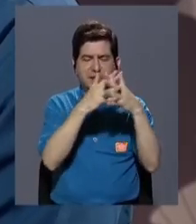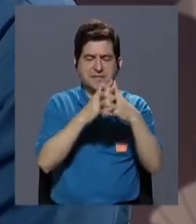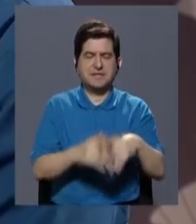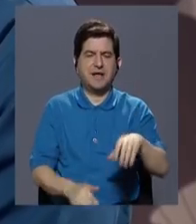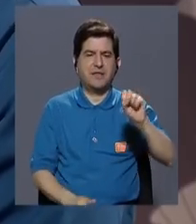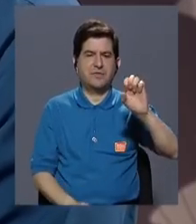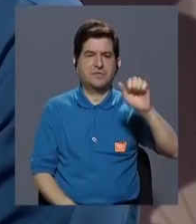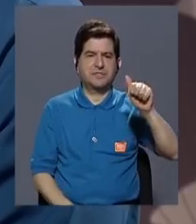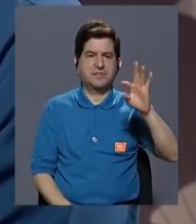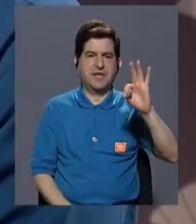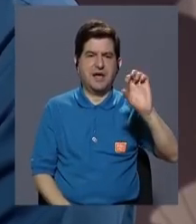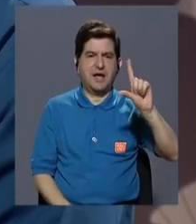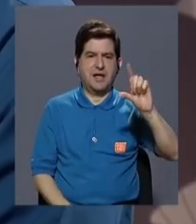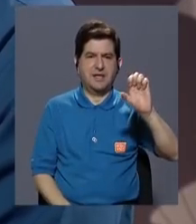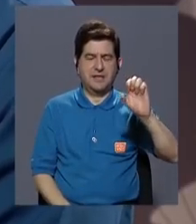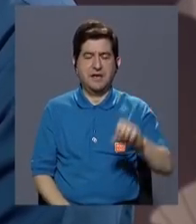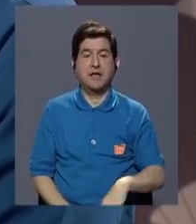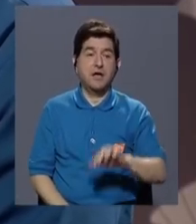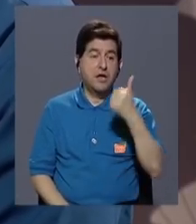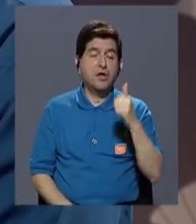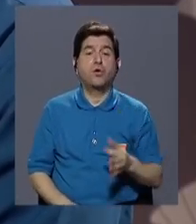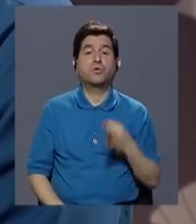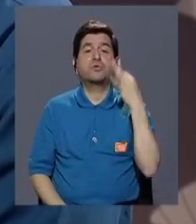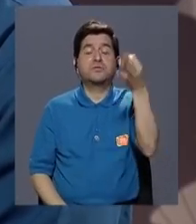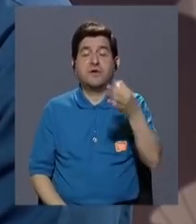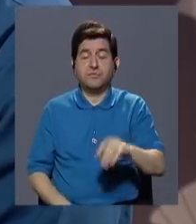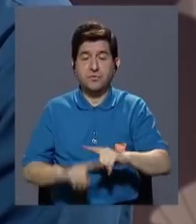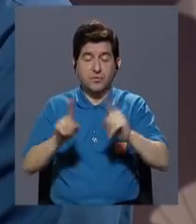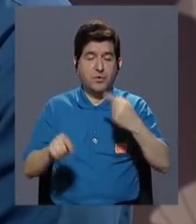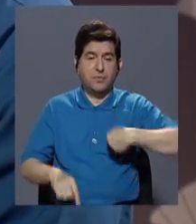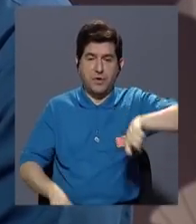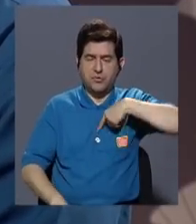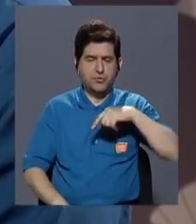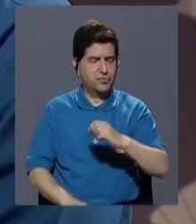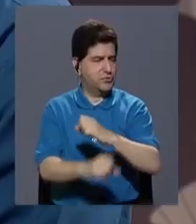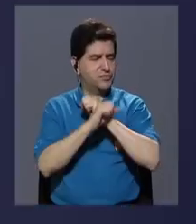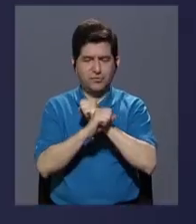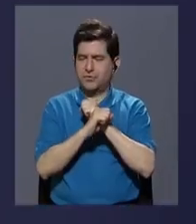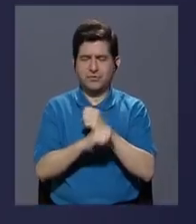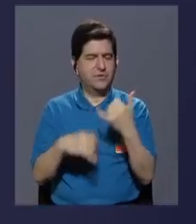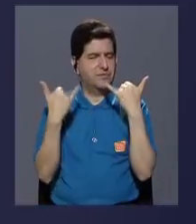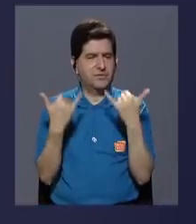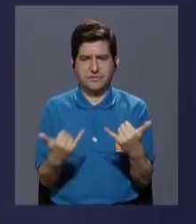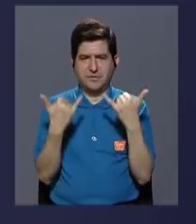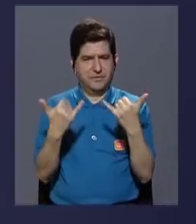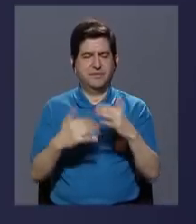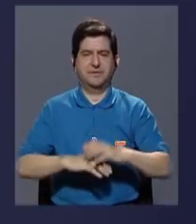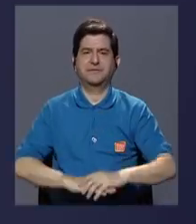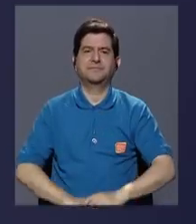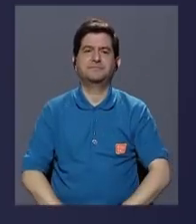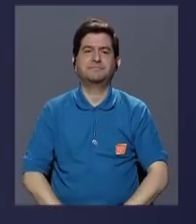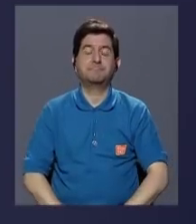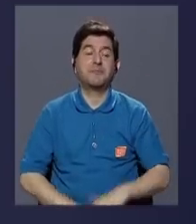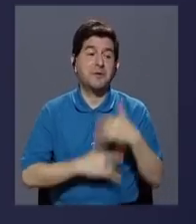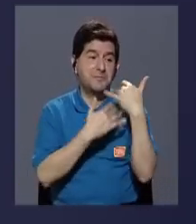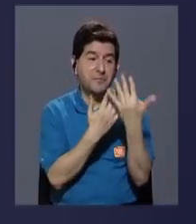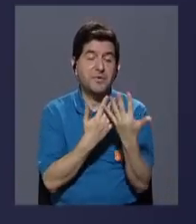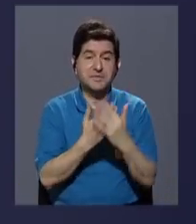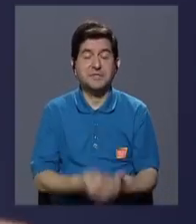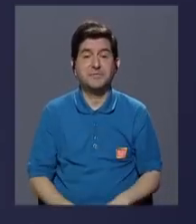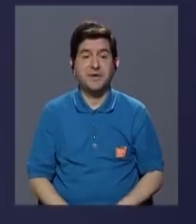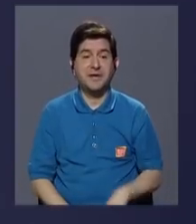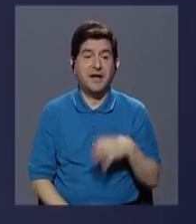más que vienen en camino pero que no están completamente confirmados al día de hoy y esperaríamos algún día ver la que la podamos